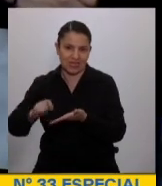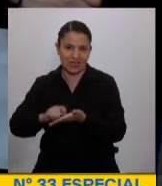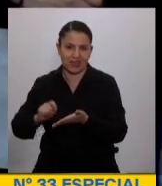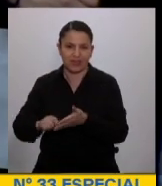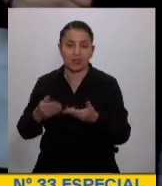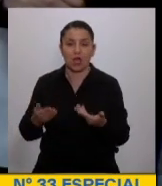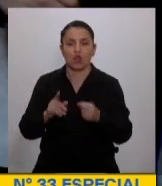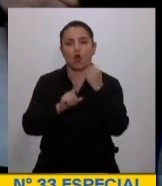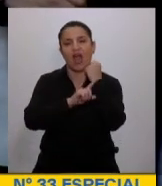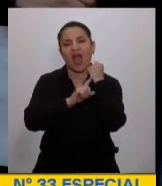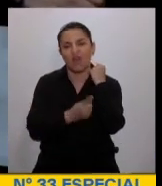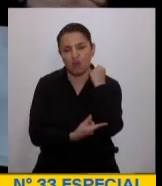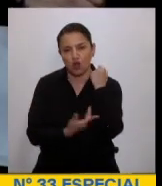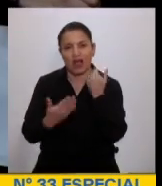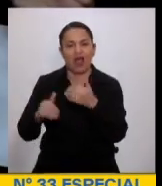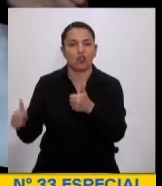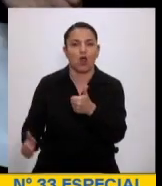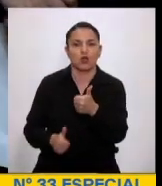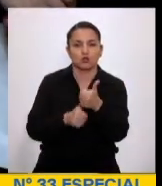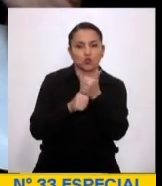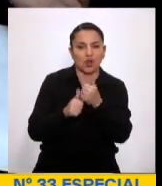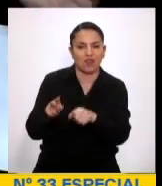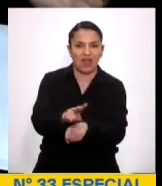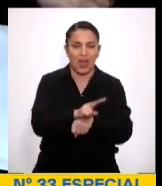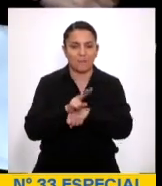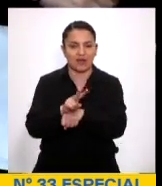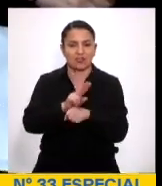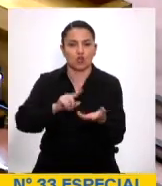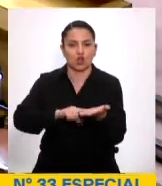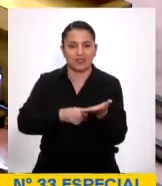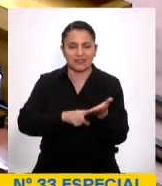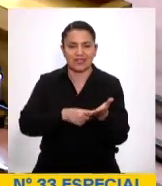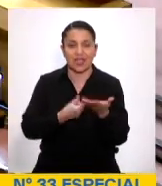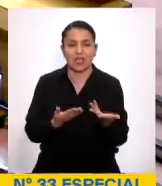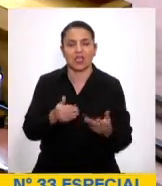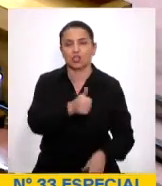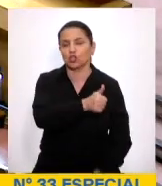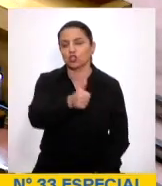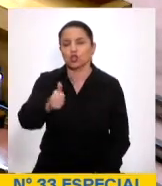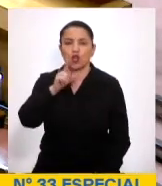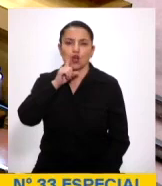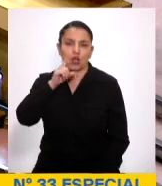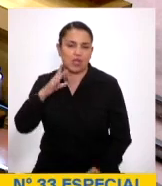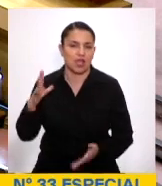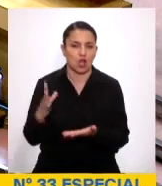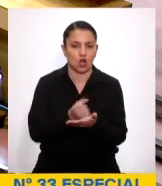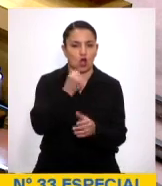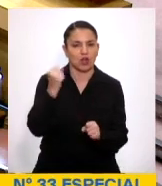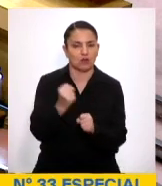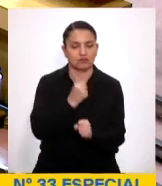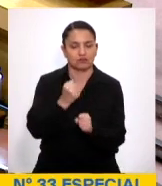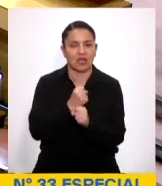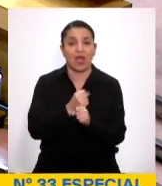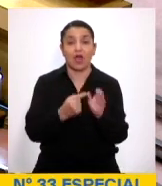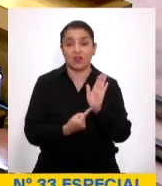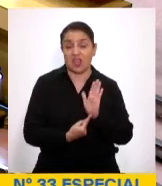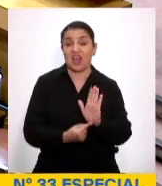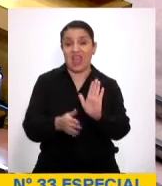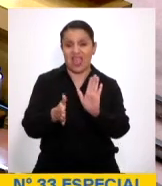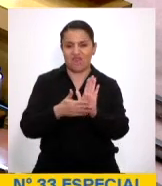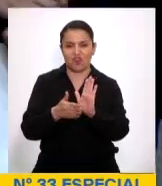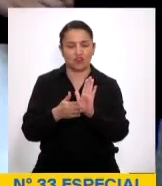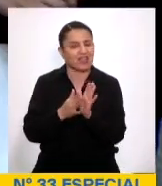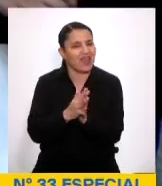abogados auxiliares administrativos técnicos todos quienes cumplen una intensa labor cuyo trabajo se ha reflejado en la